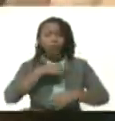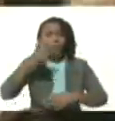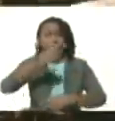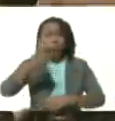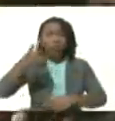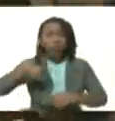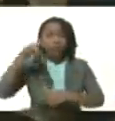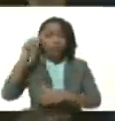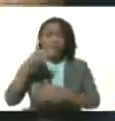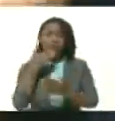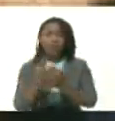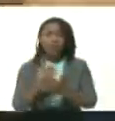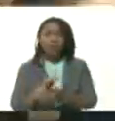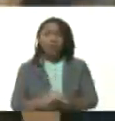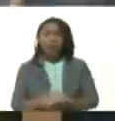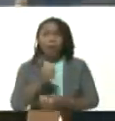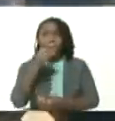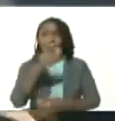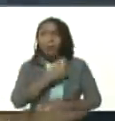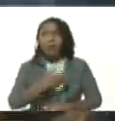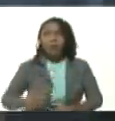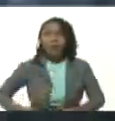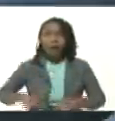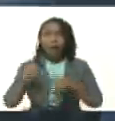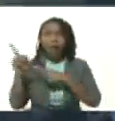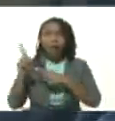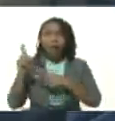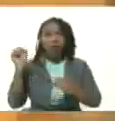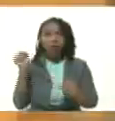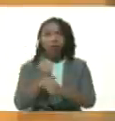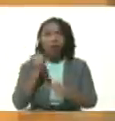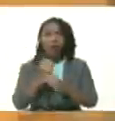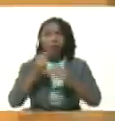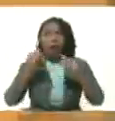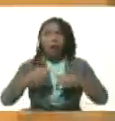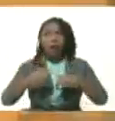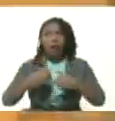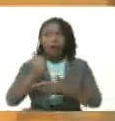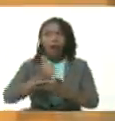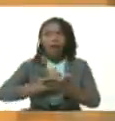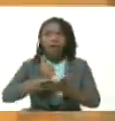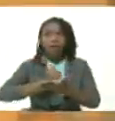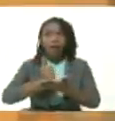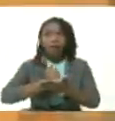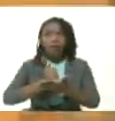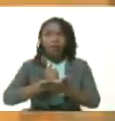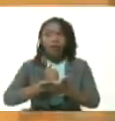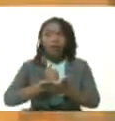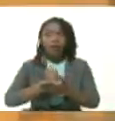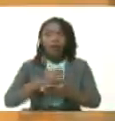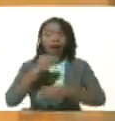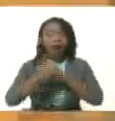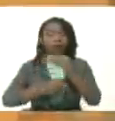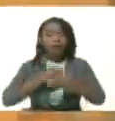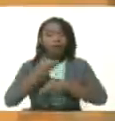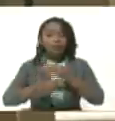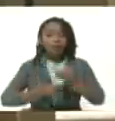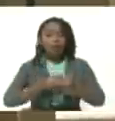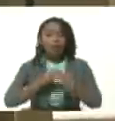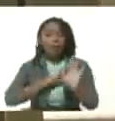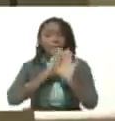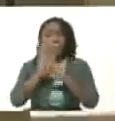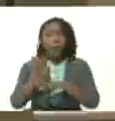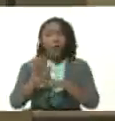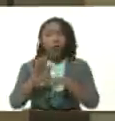Venezuela. Gracias. Bueno, presidente, esto es parte del trabajo del motor farmacéutico, garantizar el apoyo